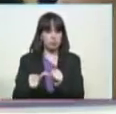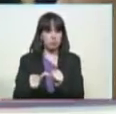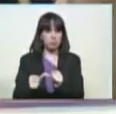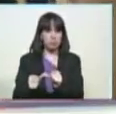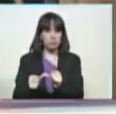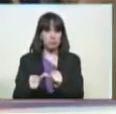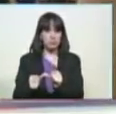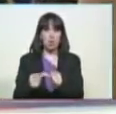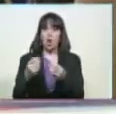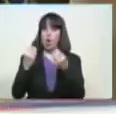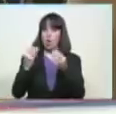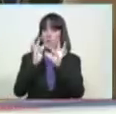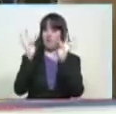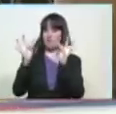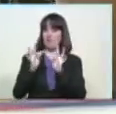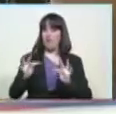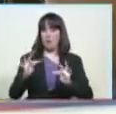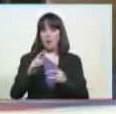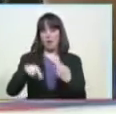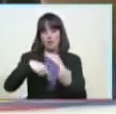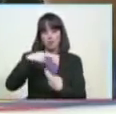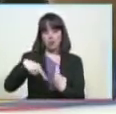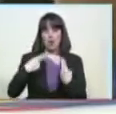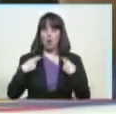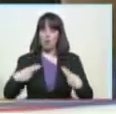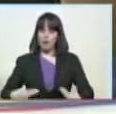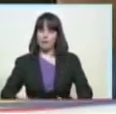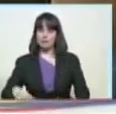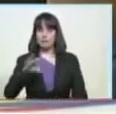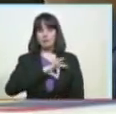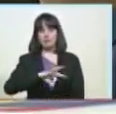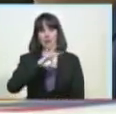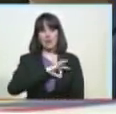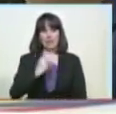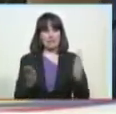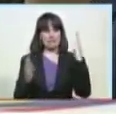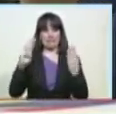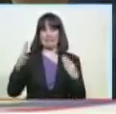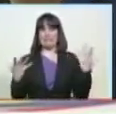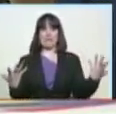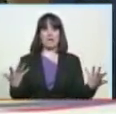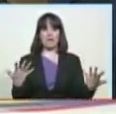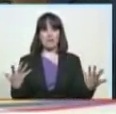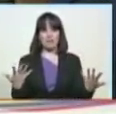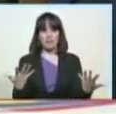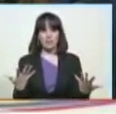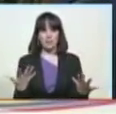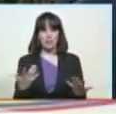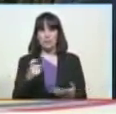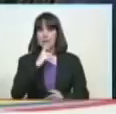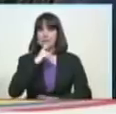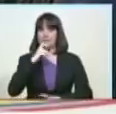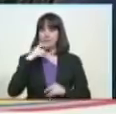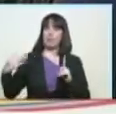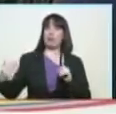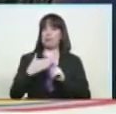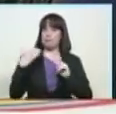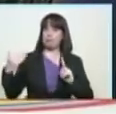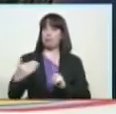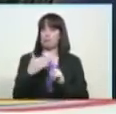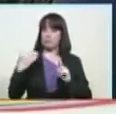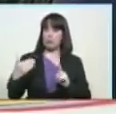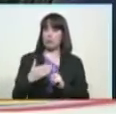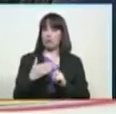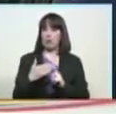y el modelo revolucionario humanista y socialista qué bueno ha sufrido tremendos golpes el